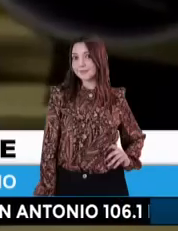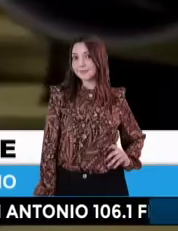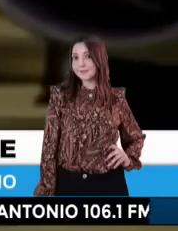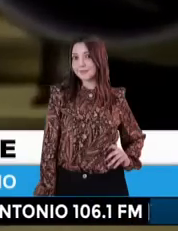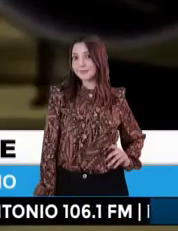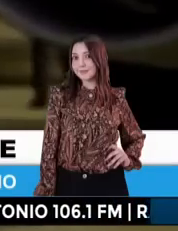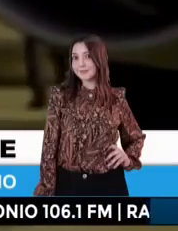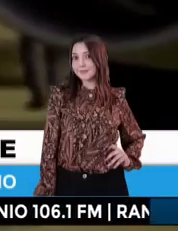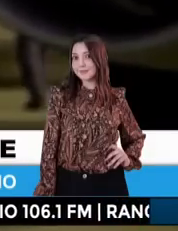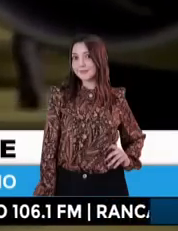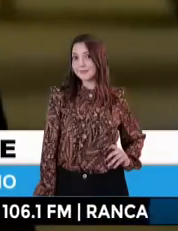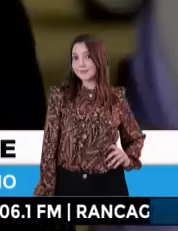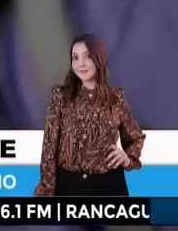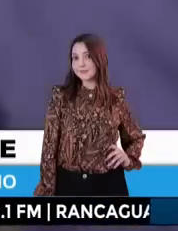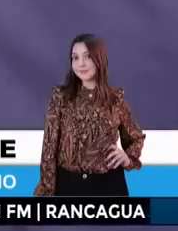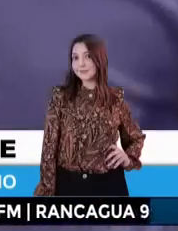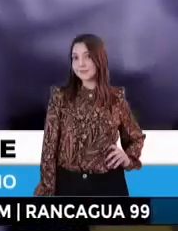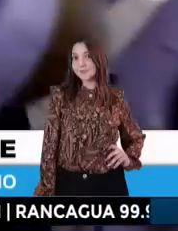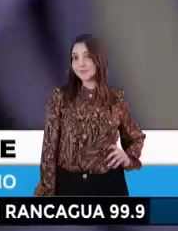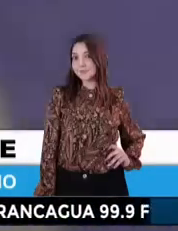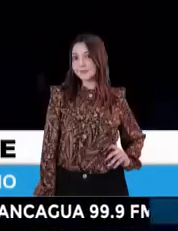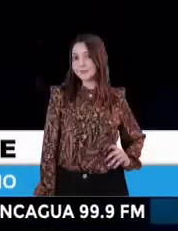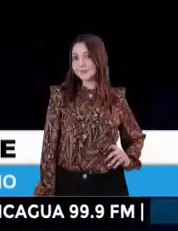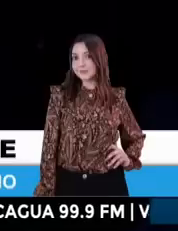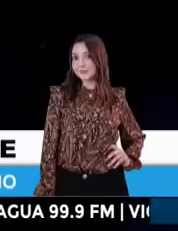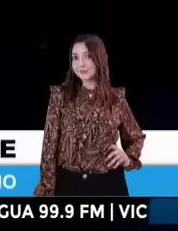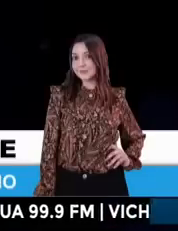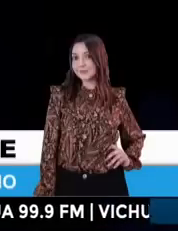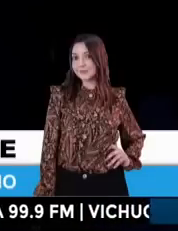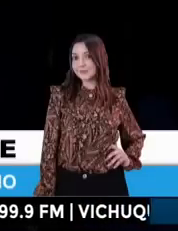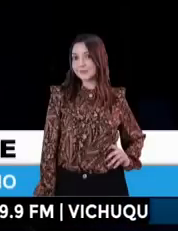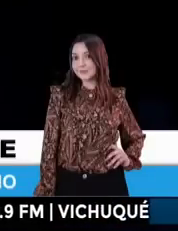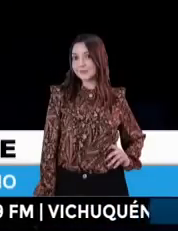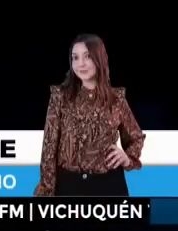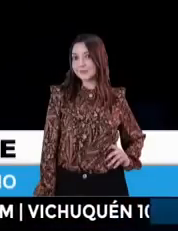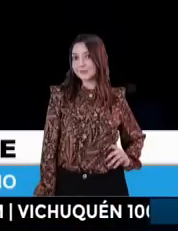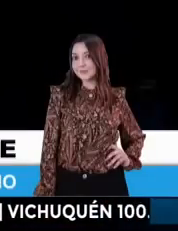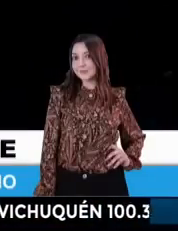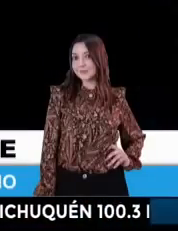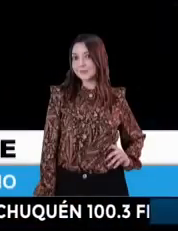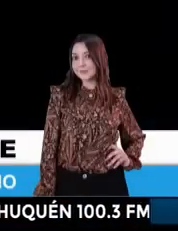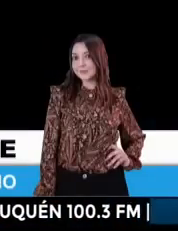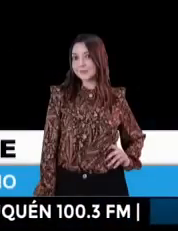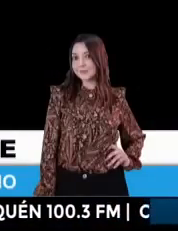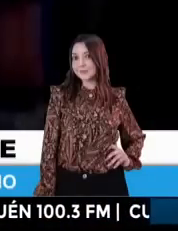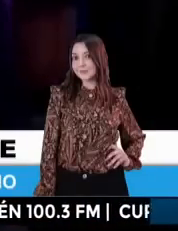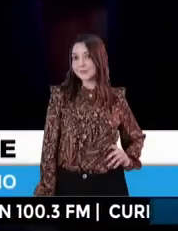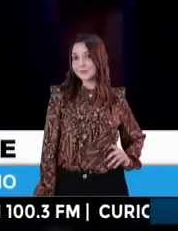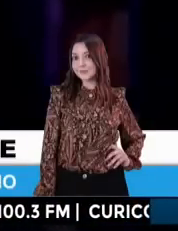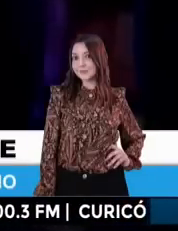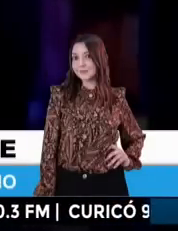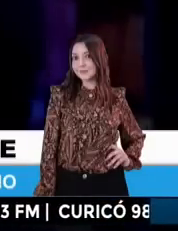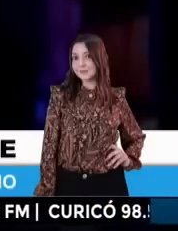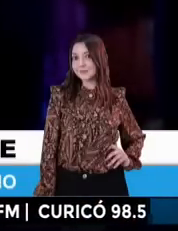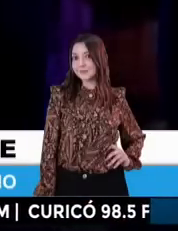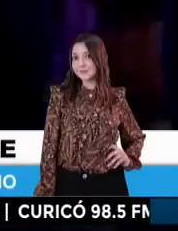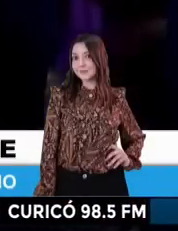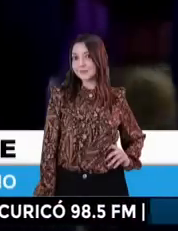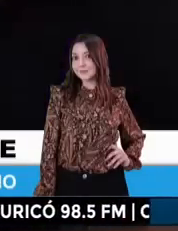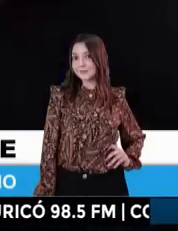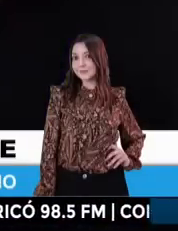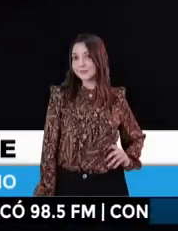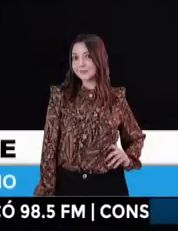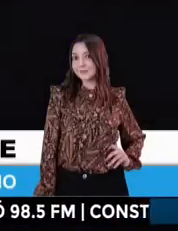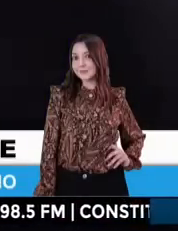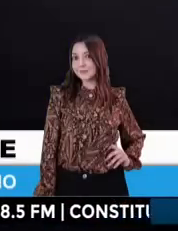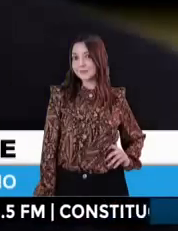Palacio Itamaraty, llegan a vehículos y se prepara el equipo del presidente, el equipo audiovisual del presidente, para captar su entrada.